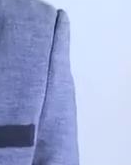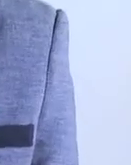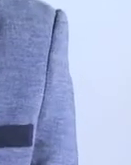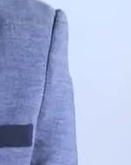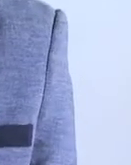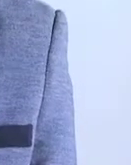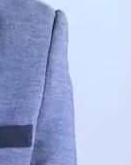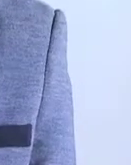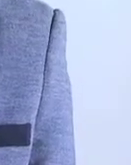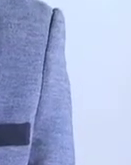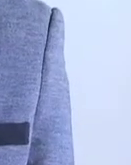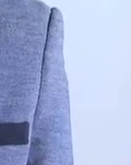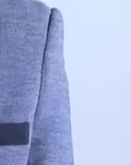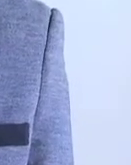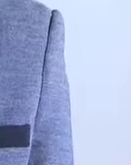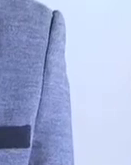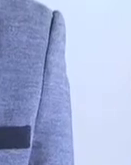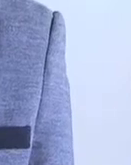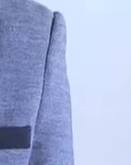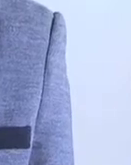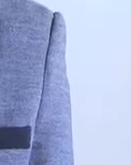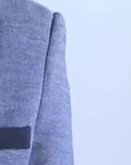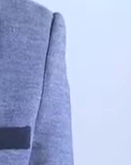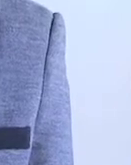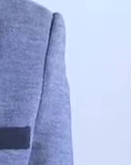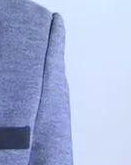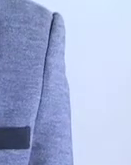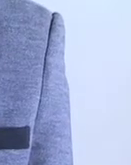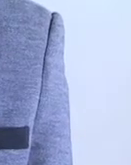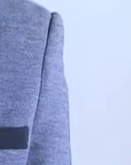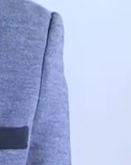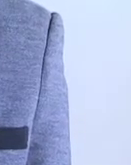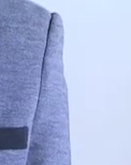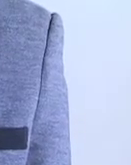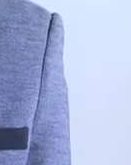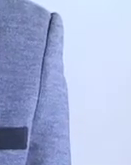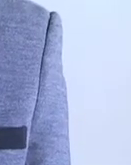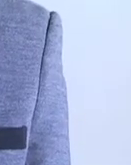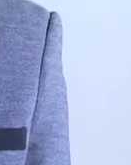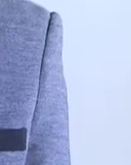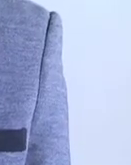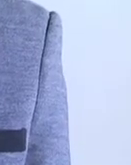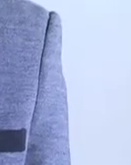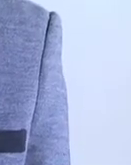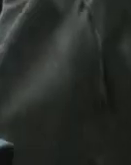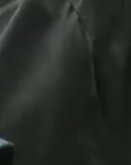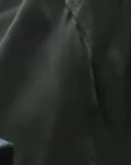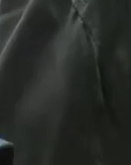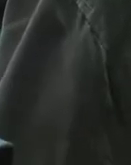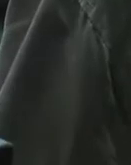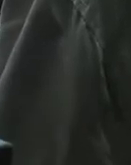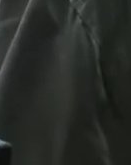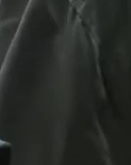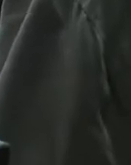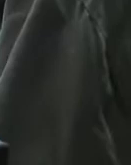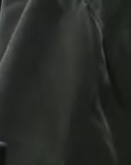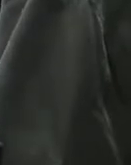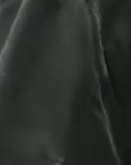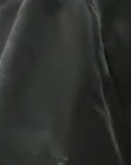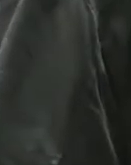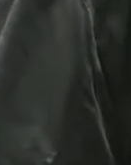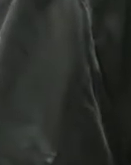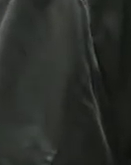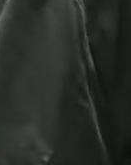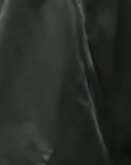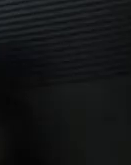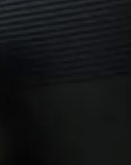Centroamérica tiene como finalidad unificar metodologías de trabajo. Hemos planteado, digamos, 6 módulos